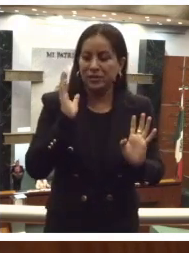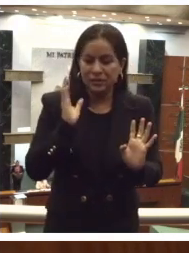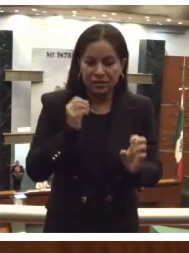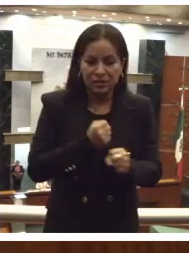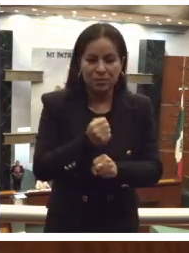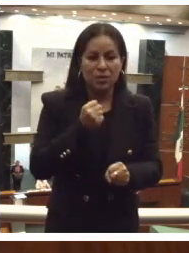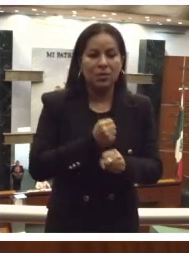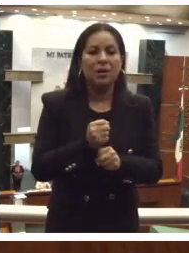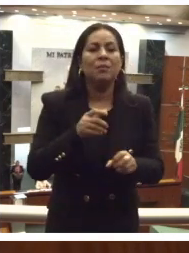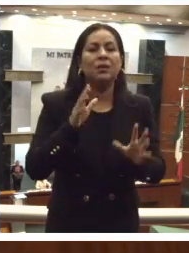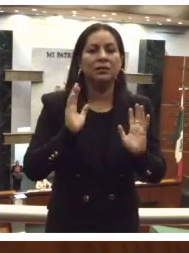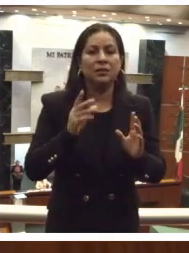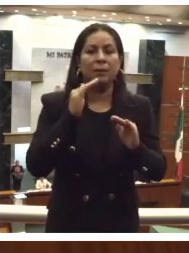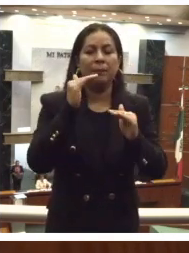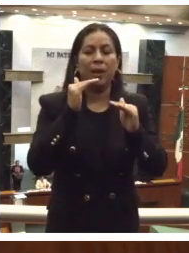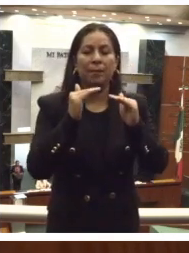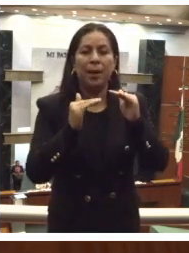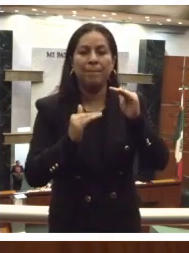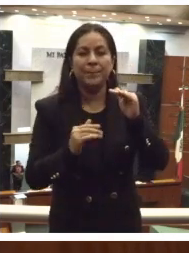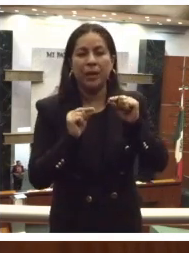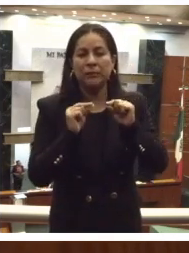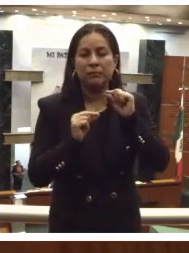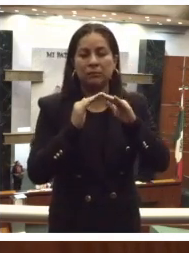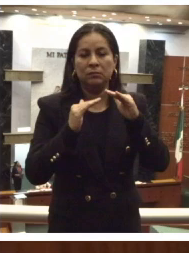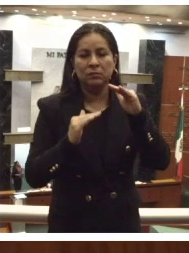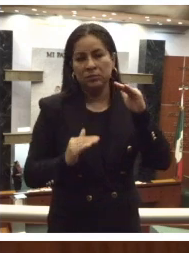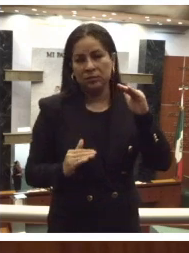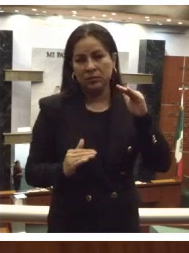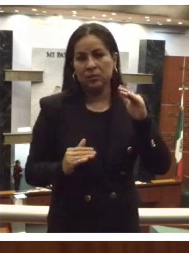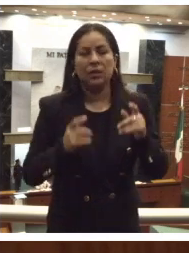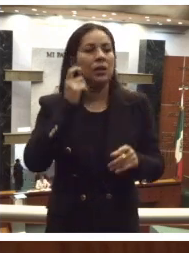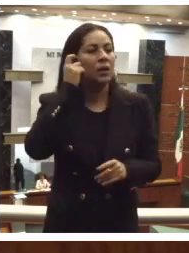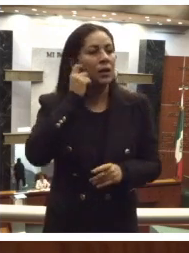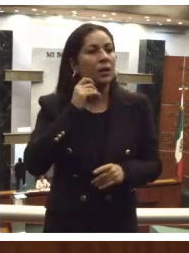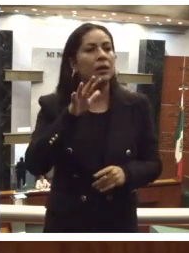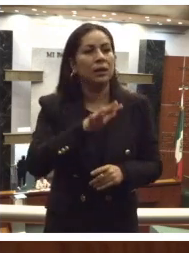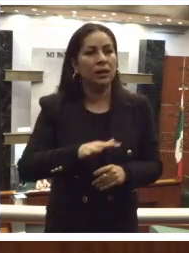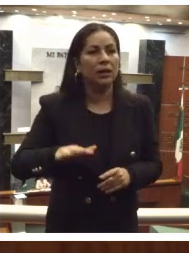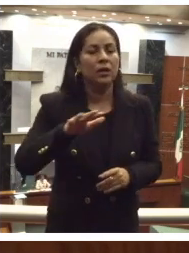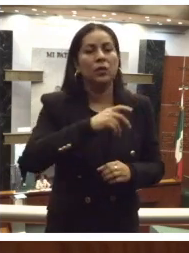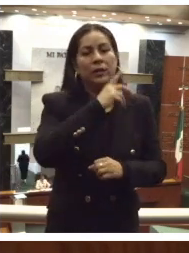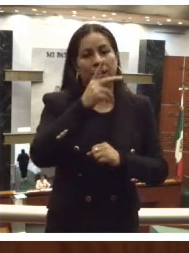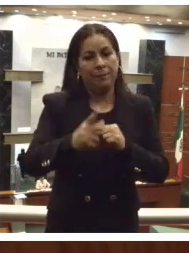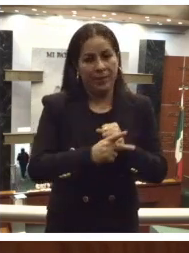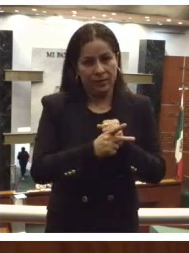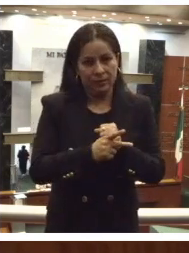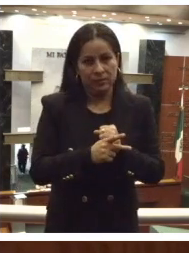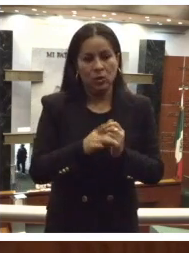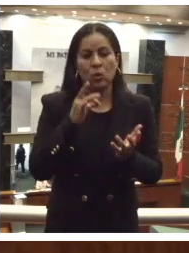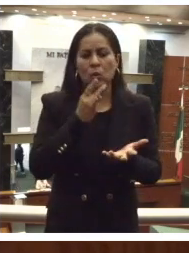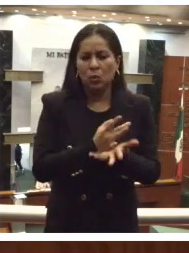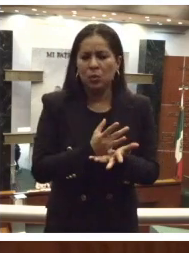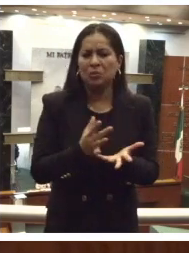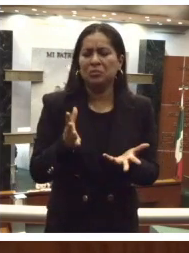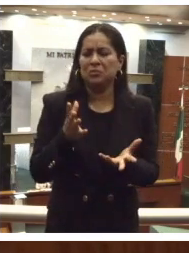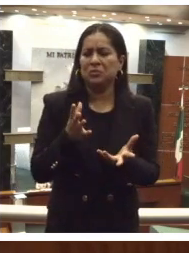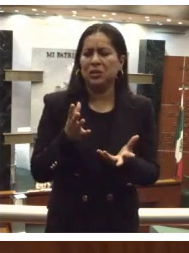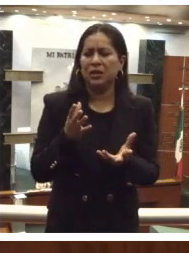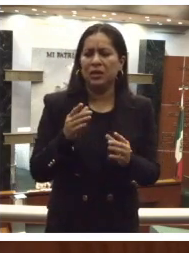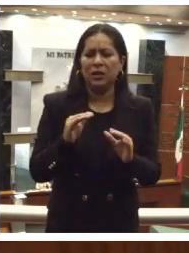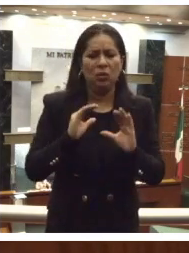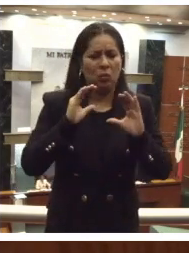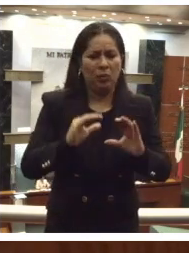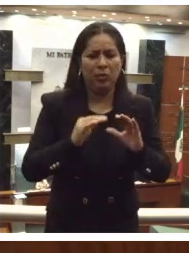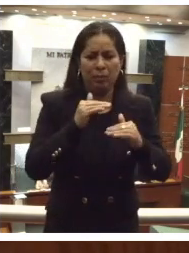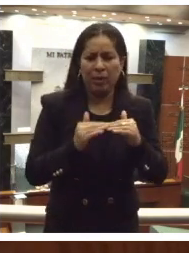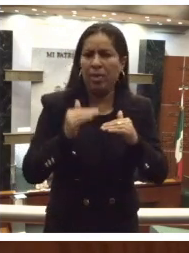impacto están disminuyendo paulatinamente en Guerrero y en el país. No solo se contuvo su incremento,